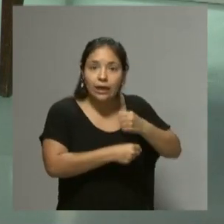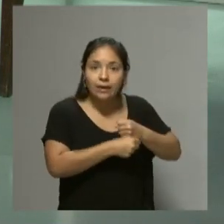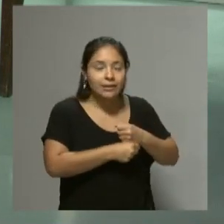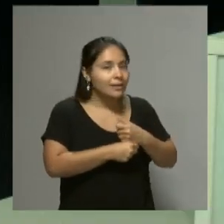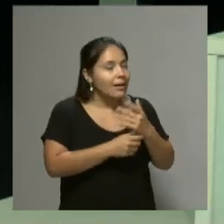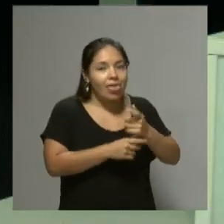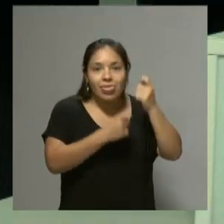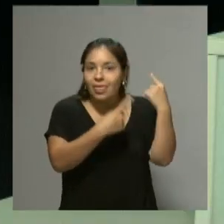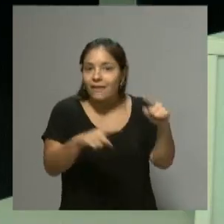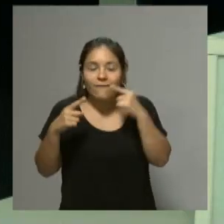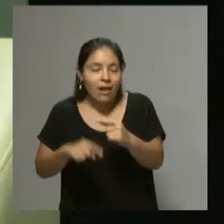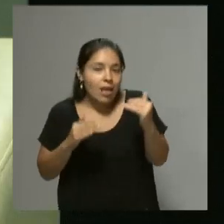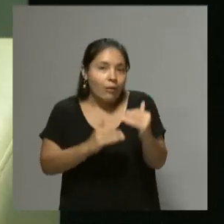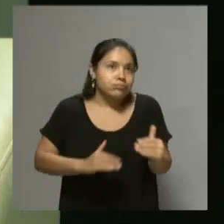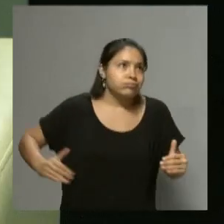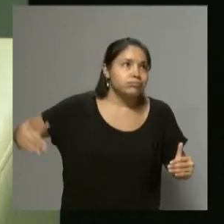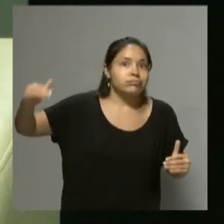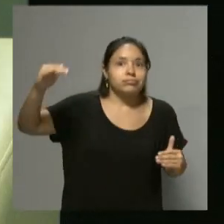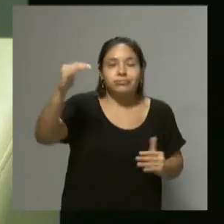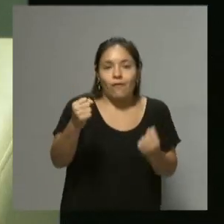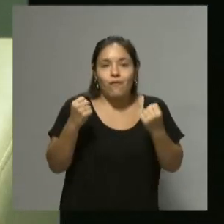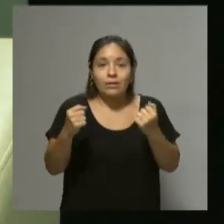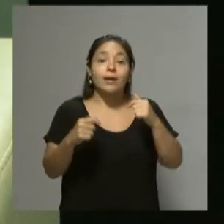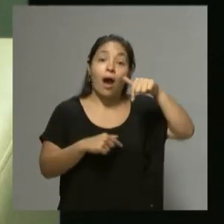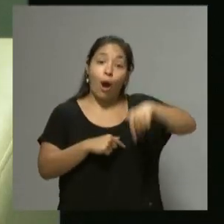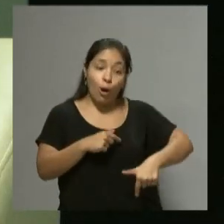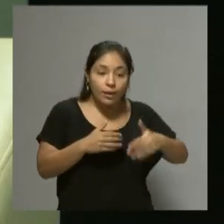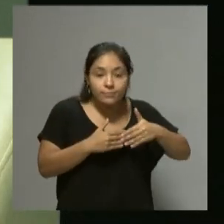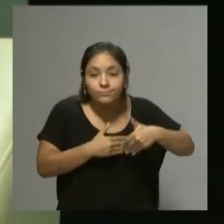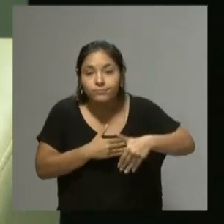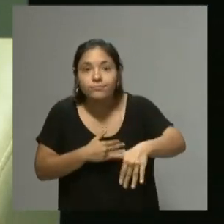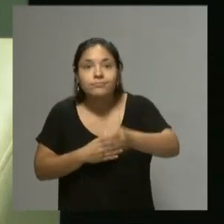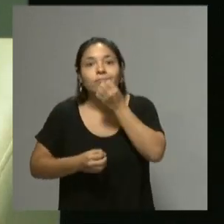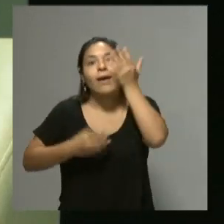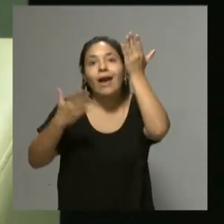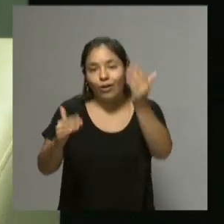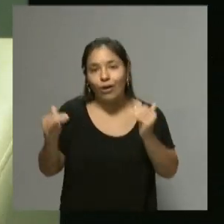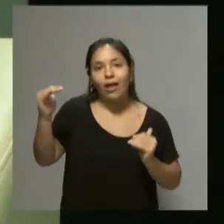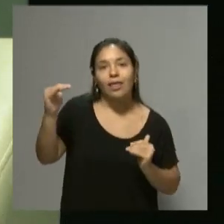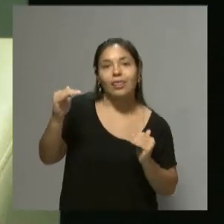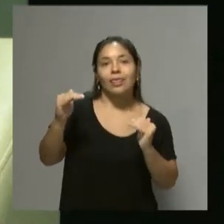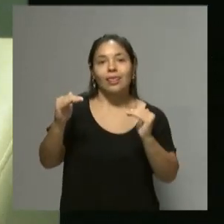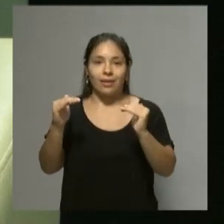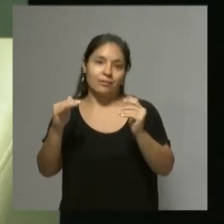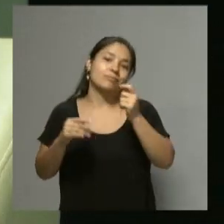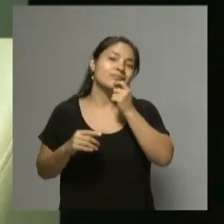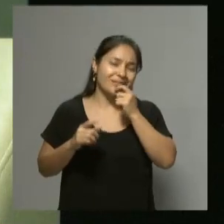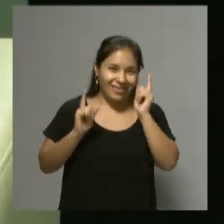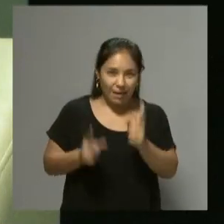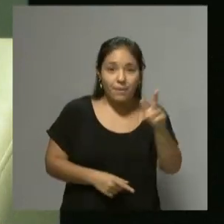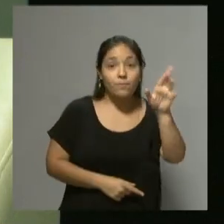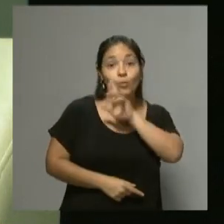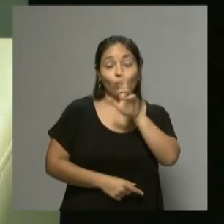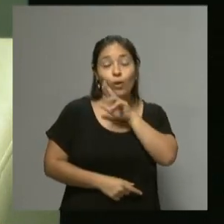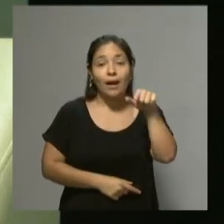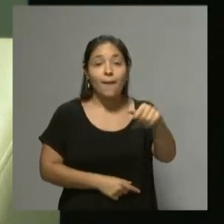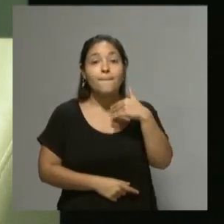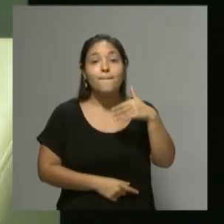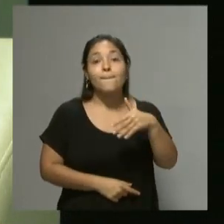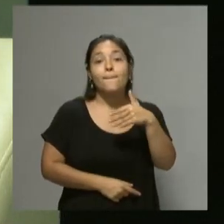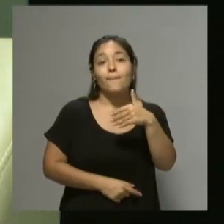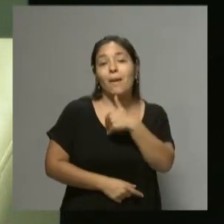Abismal la Hoy, brecha. Sí, ha ido mejorando un montón. También en la realidad, la edad biológica para ser mamá, con la edad del crecimiento